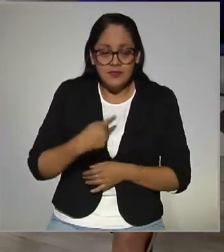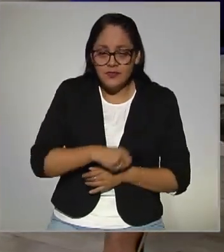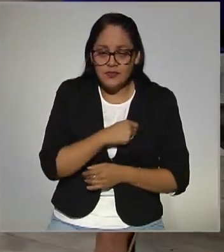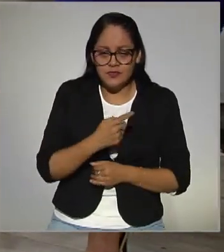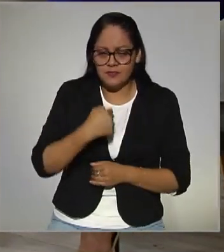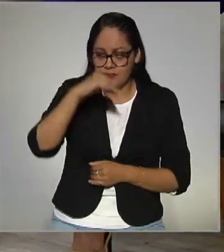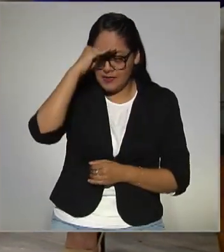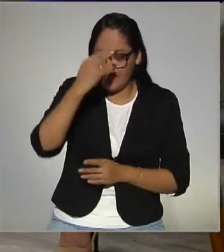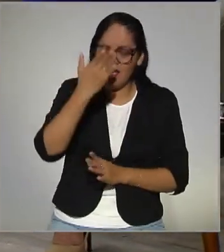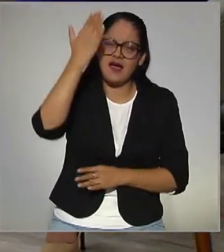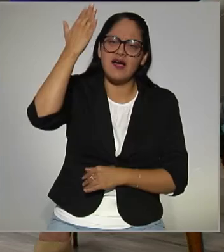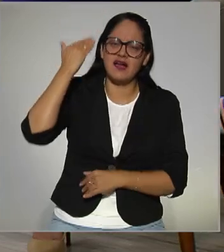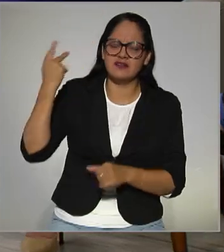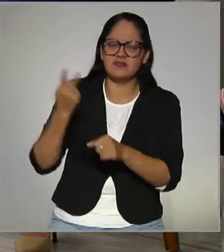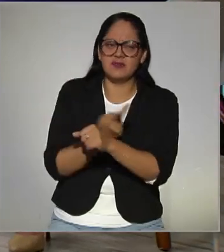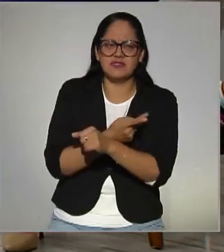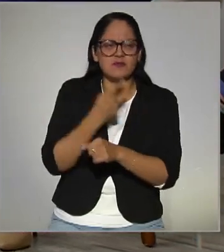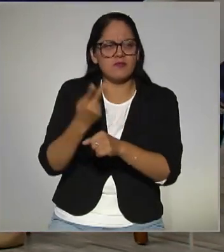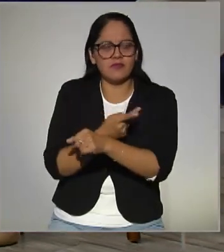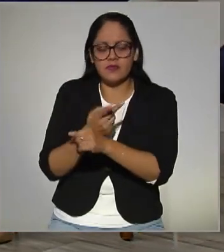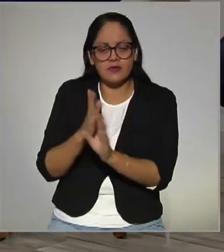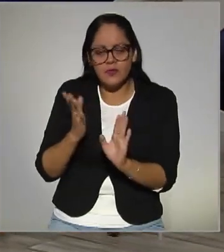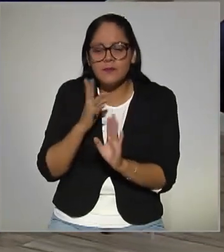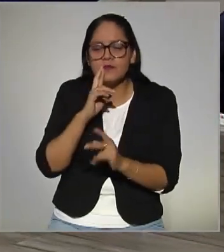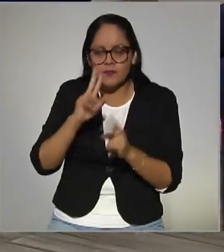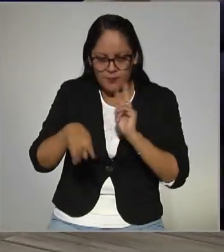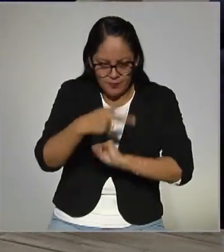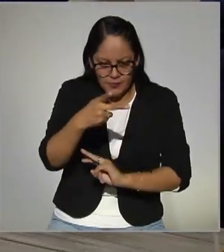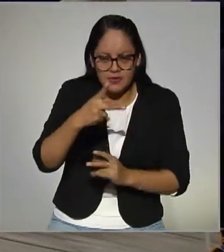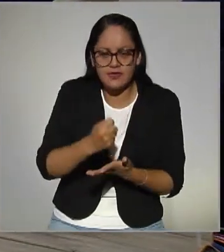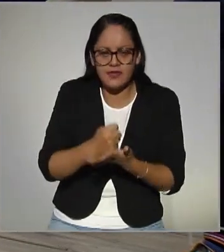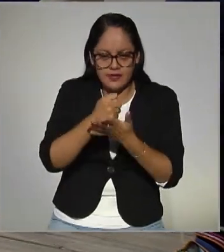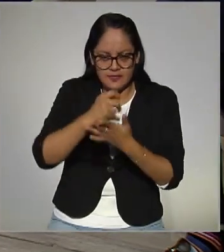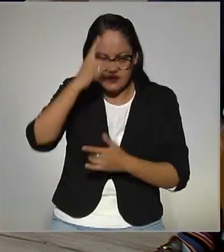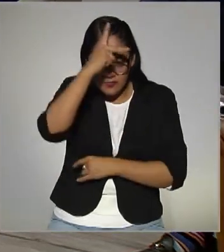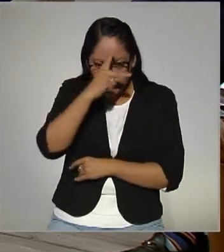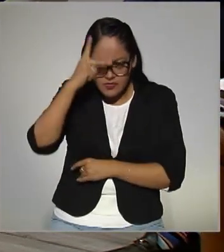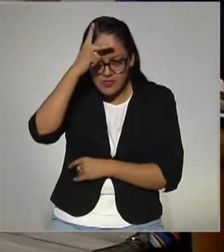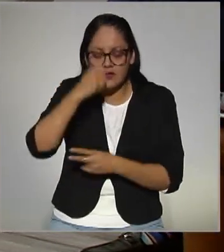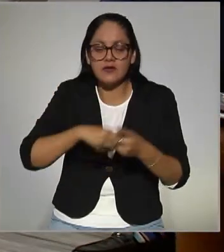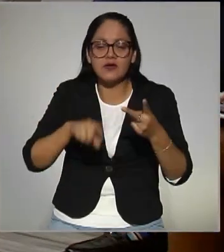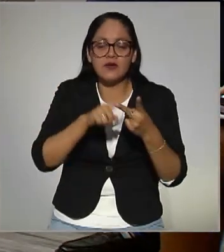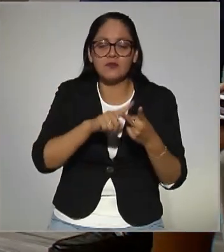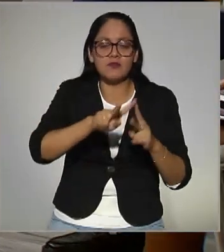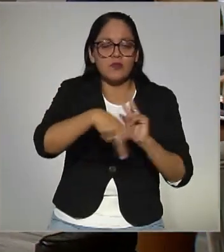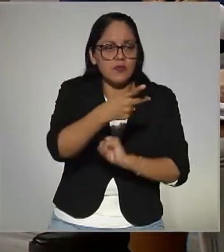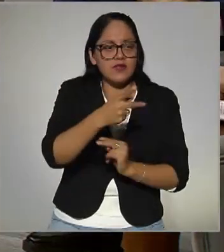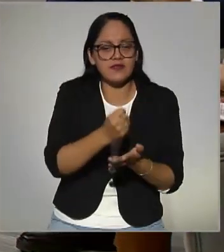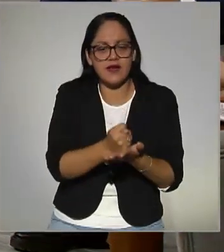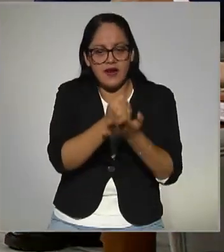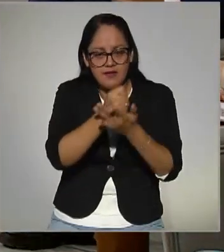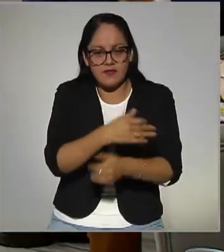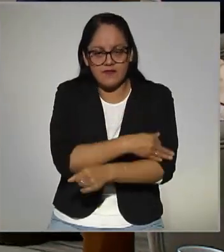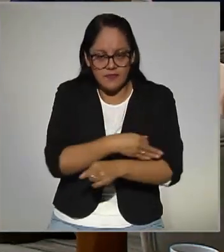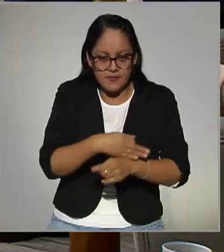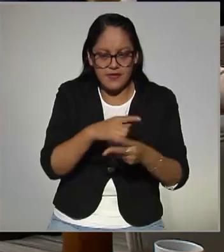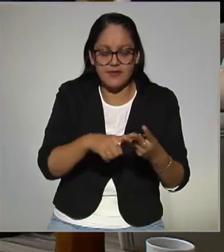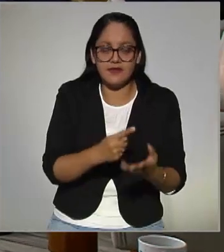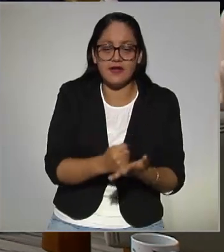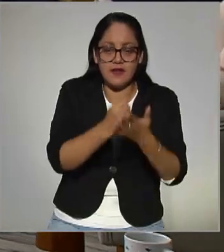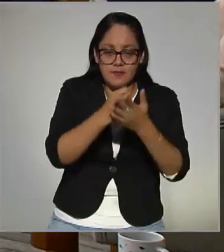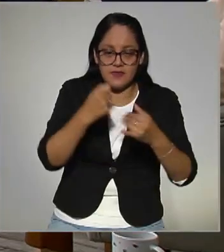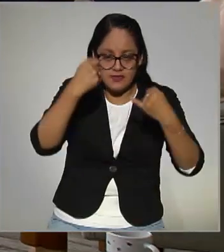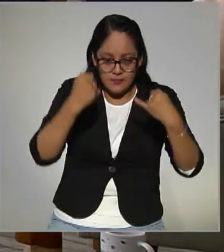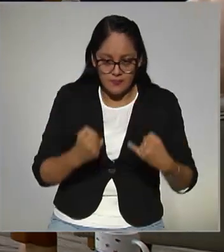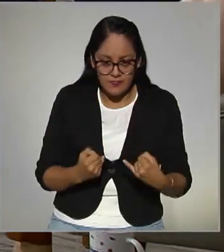quedarnos en el pasado, hablándolo con terapia psicológica, yendo tanto en terapia familiar como terapia individual, decir, esto me